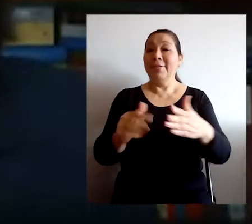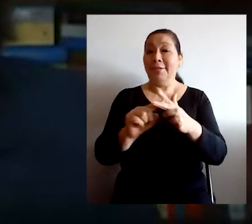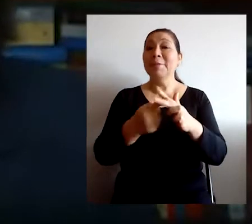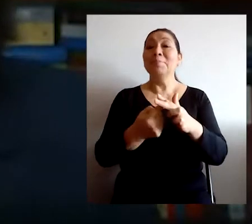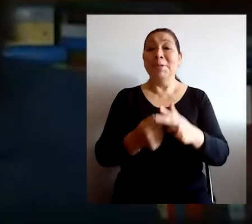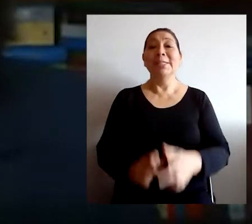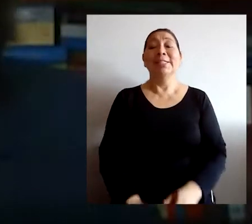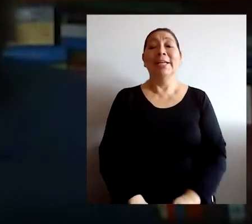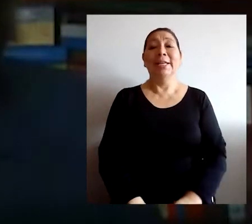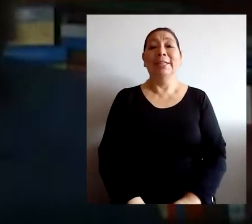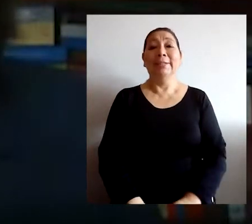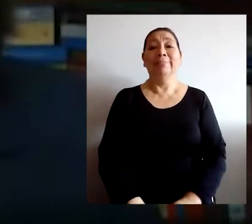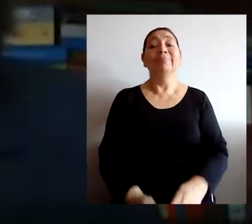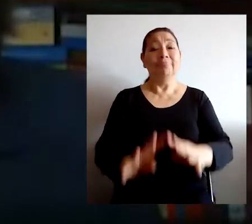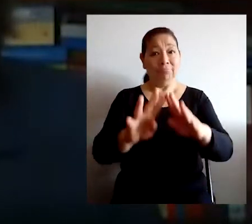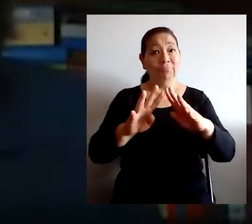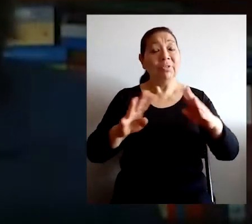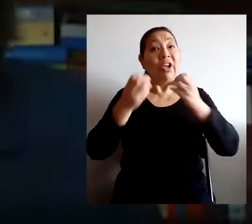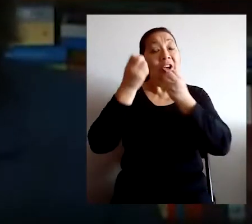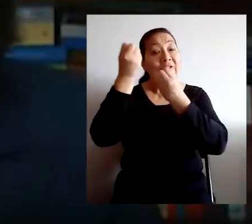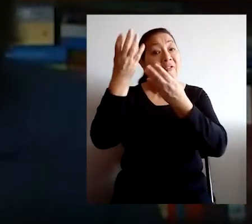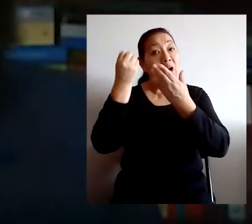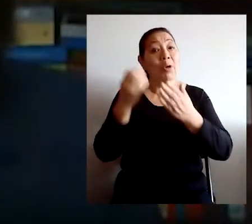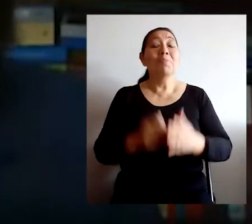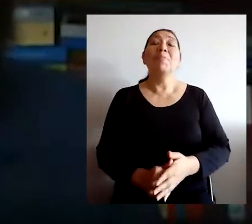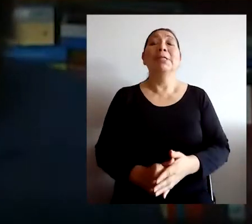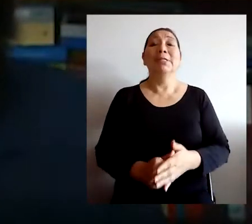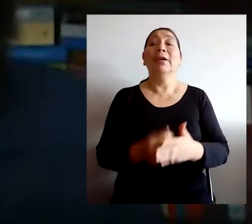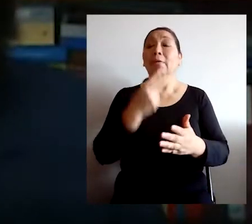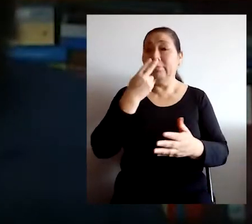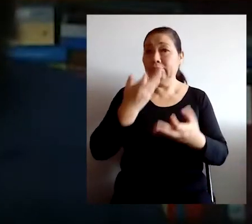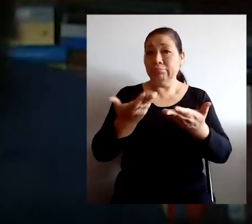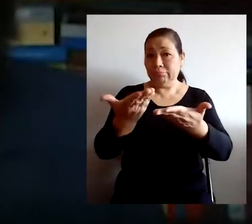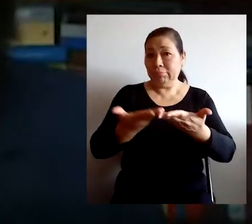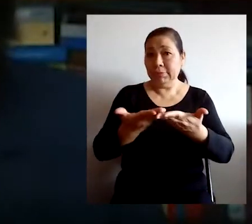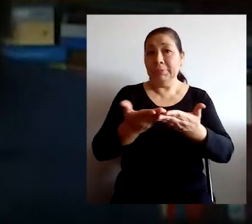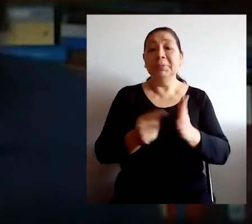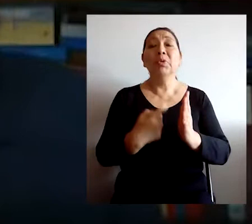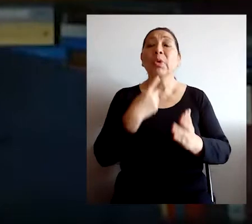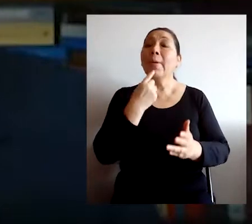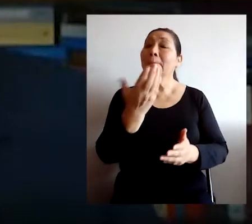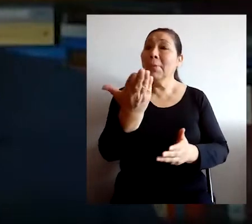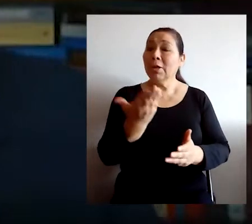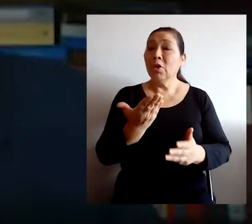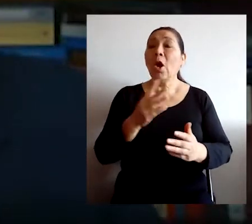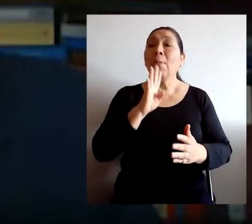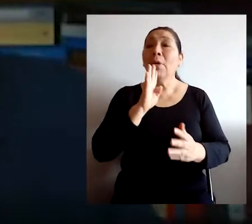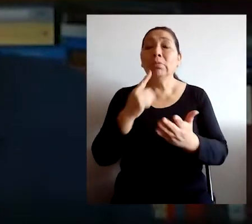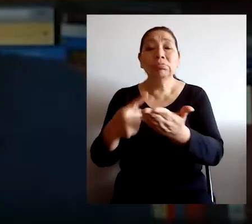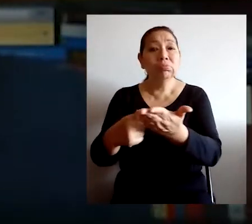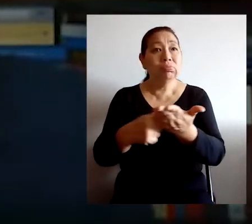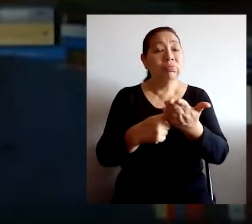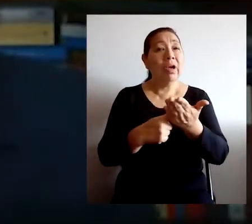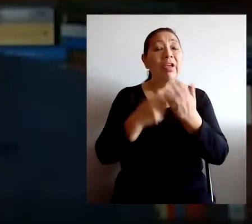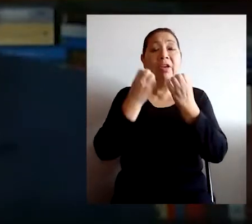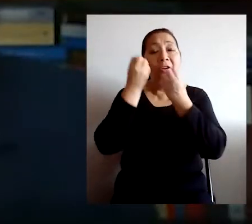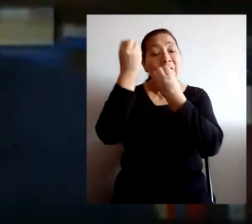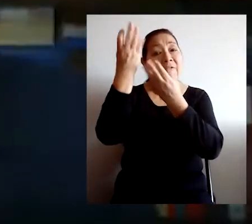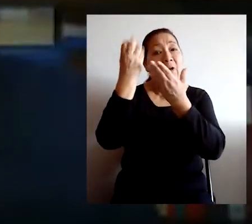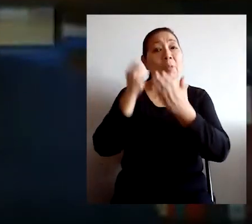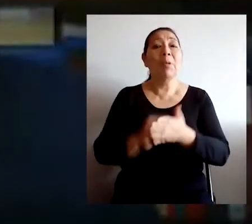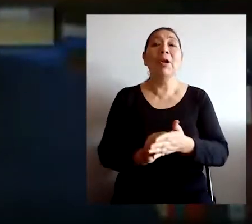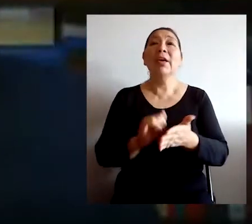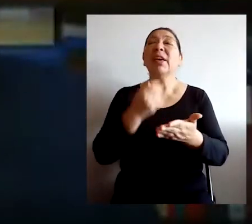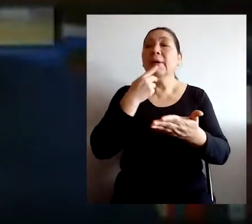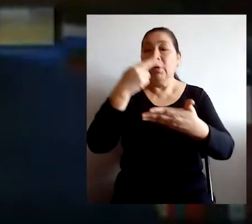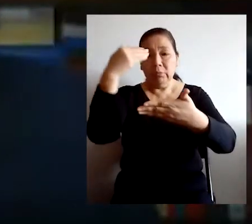dar inicio a los informes orales solicitados por los señores abogados para informar en las